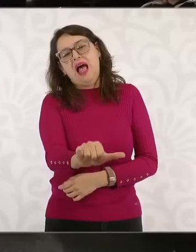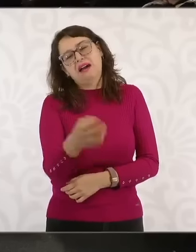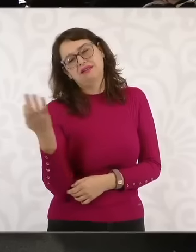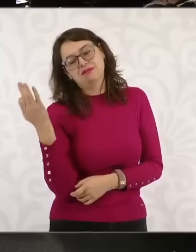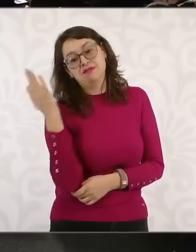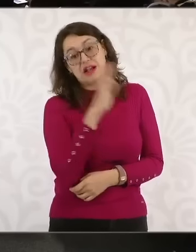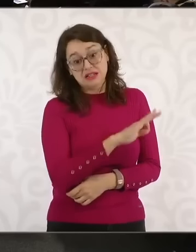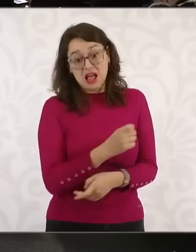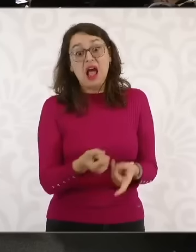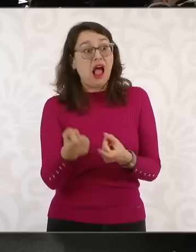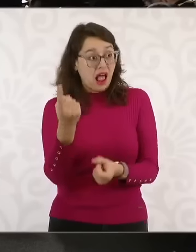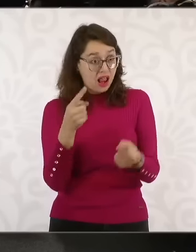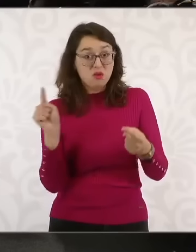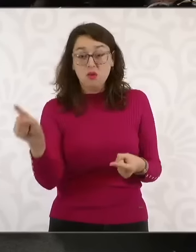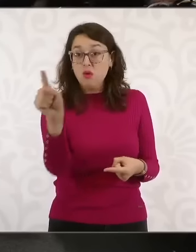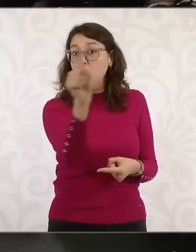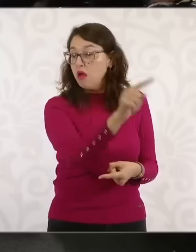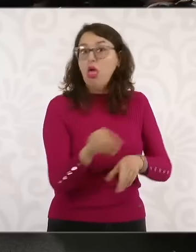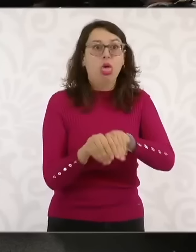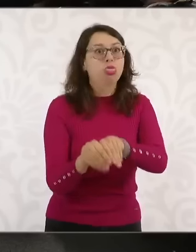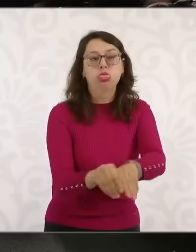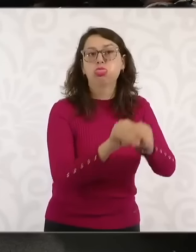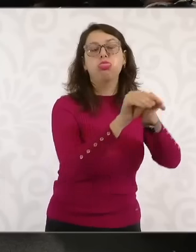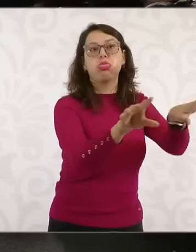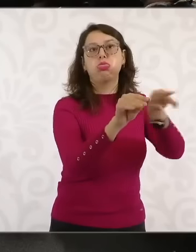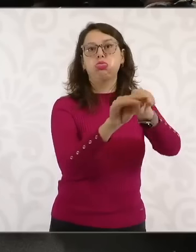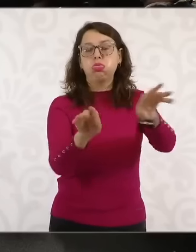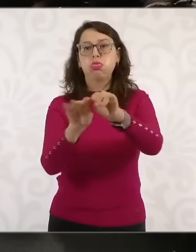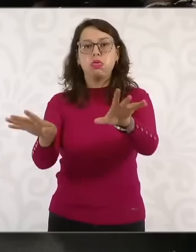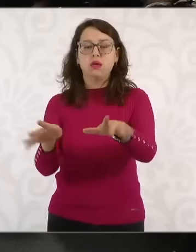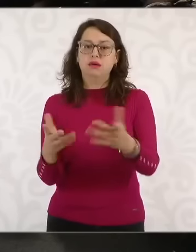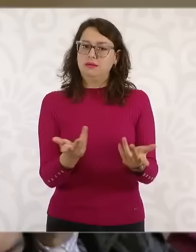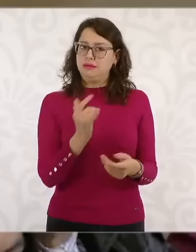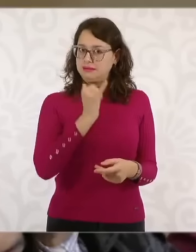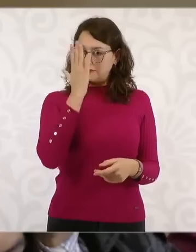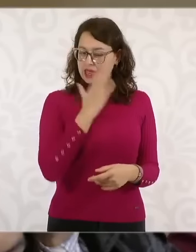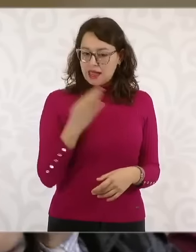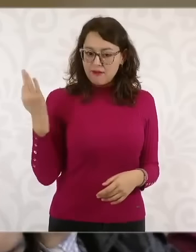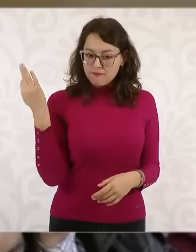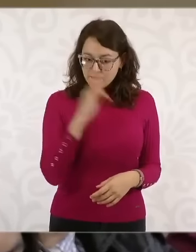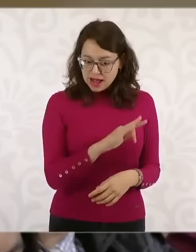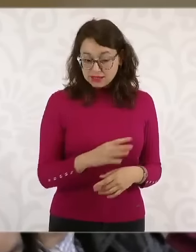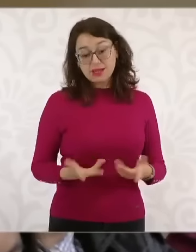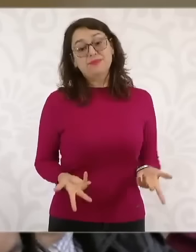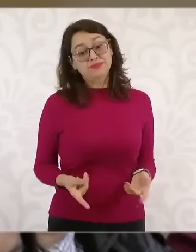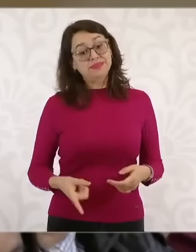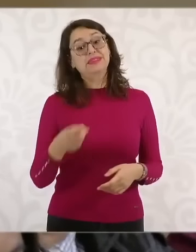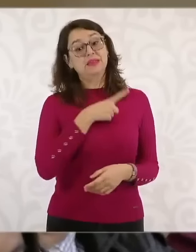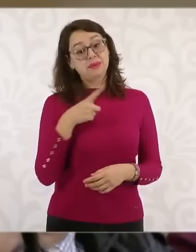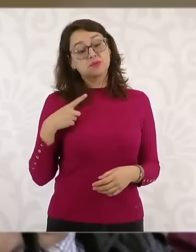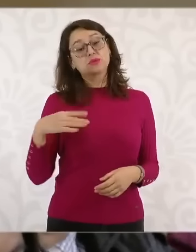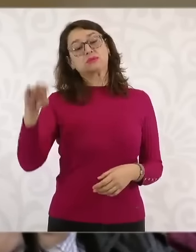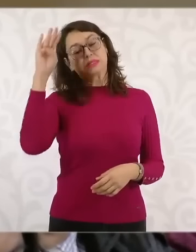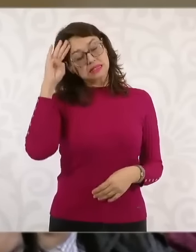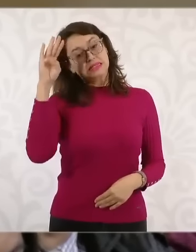esa mentira, ¿no? Esas imágenes falsas. Preguntarle sobre la importancia de reflexionar también